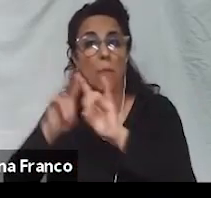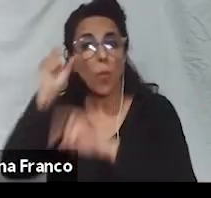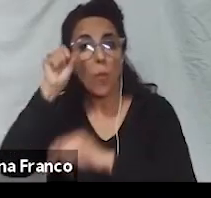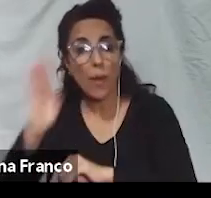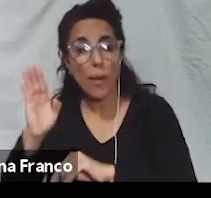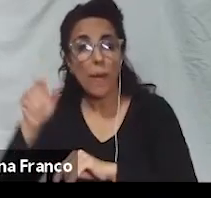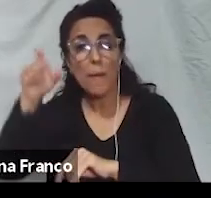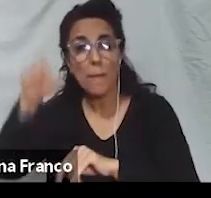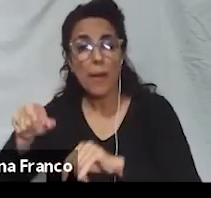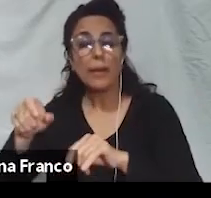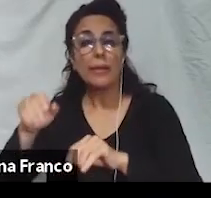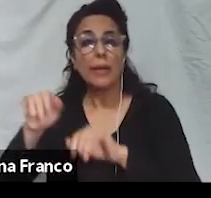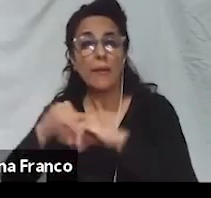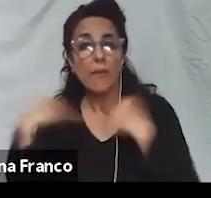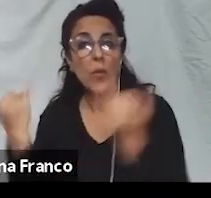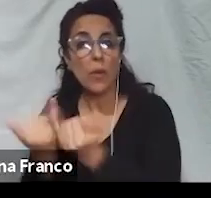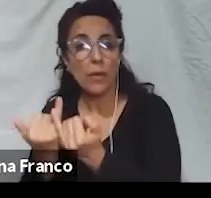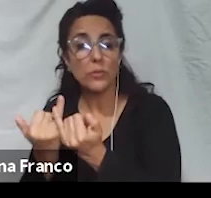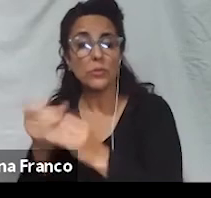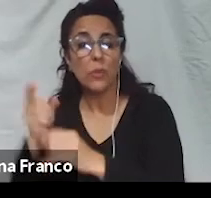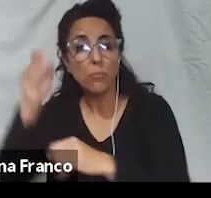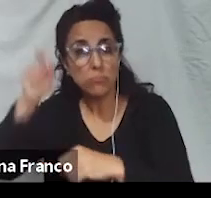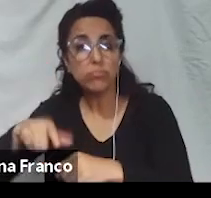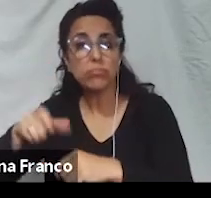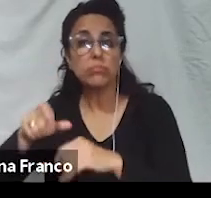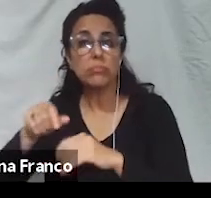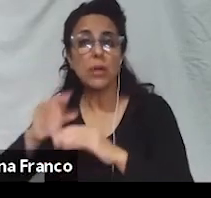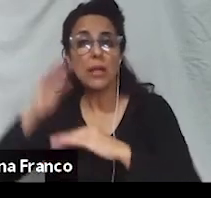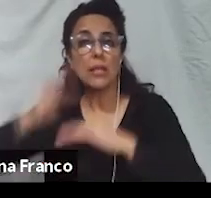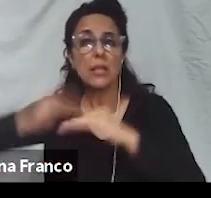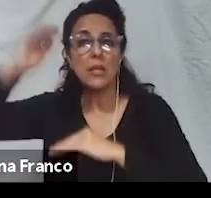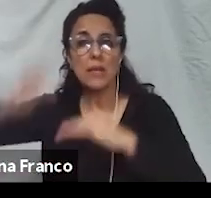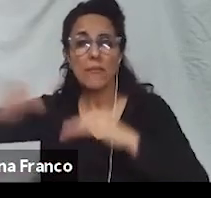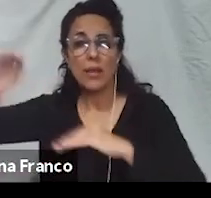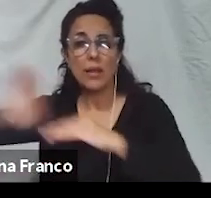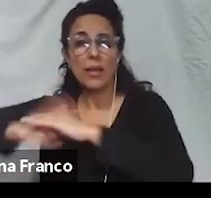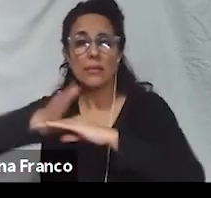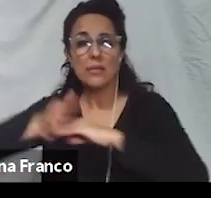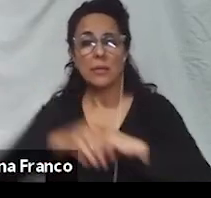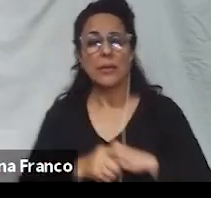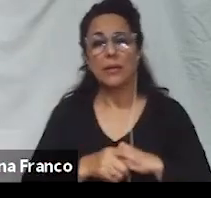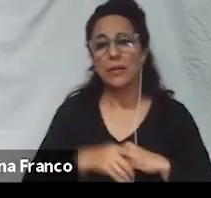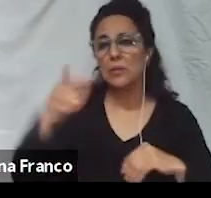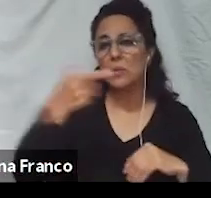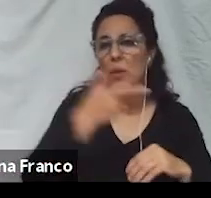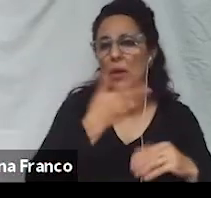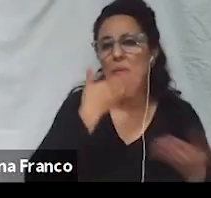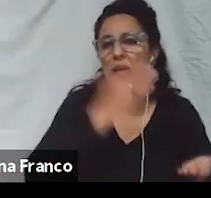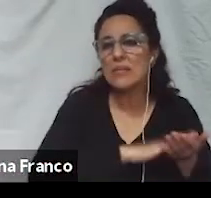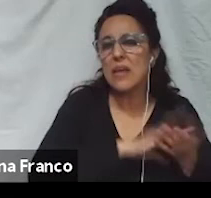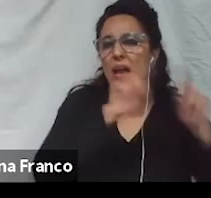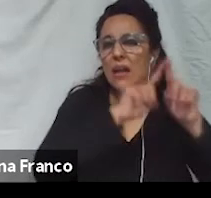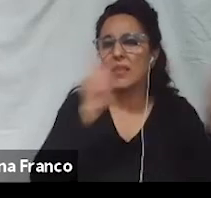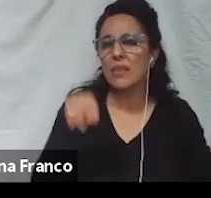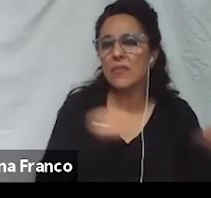hasta este nivel de accesible. Pero bueno, no existe hoy en día como digamos, una